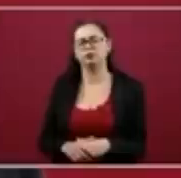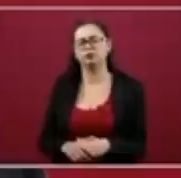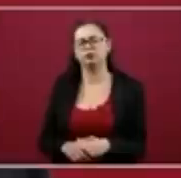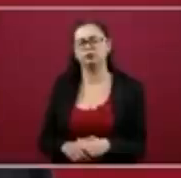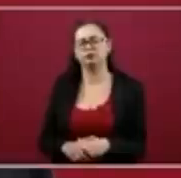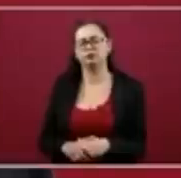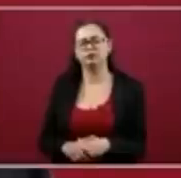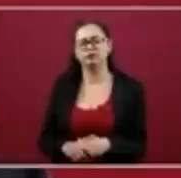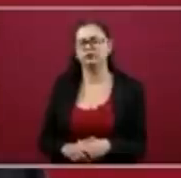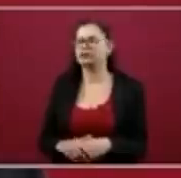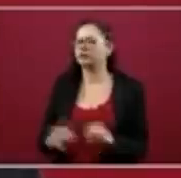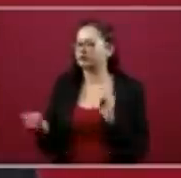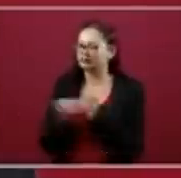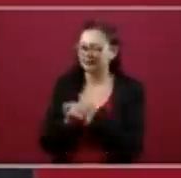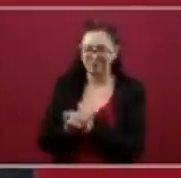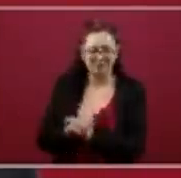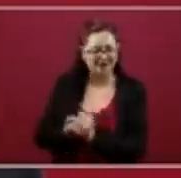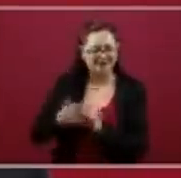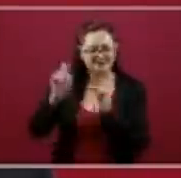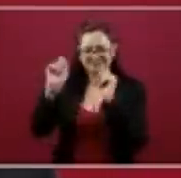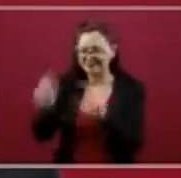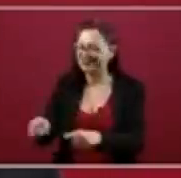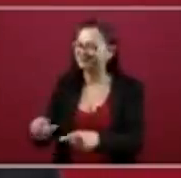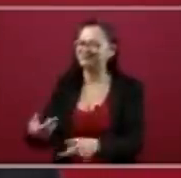otra tranza.